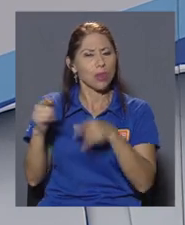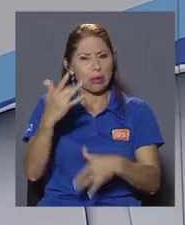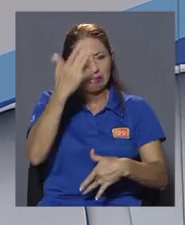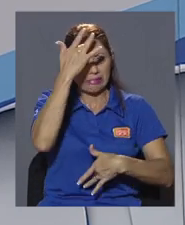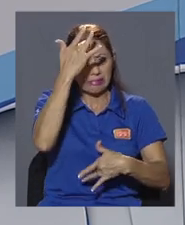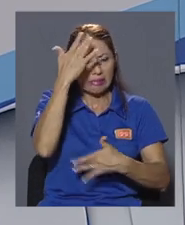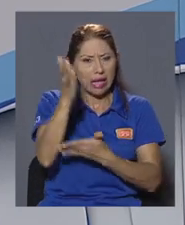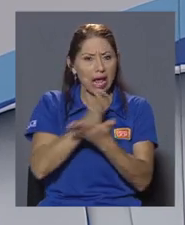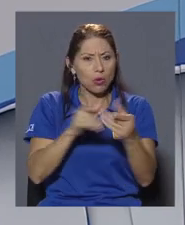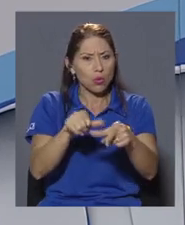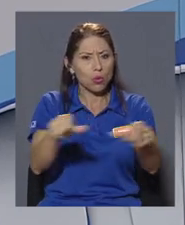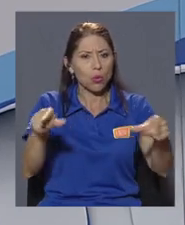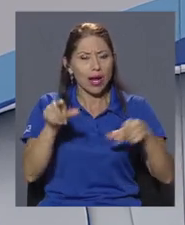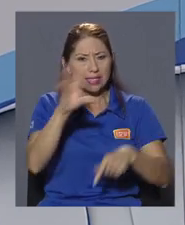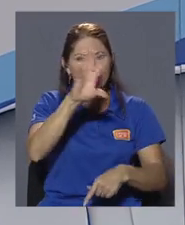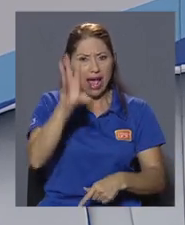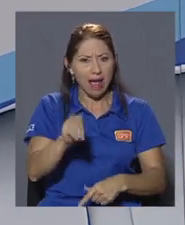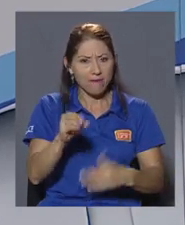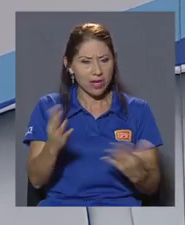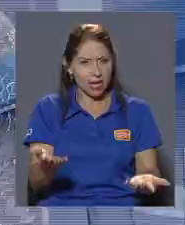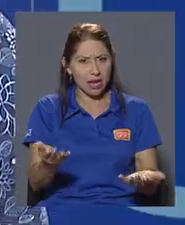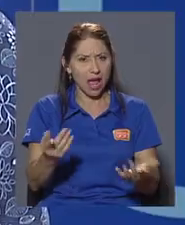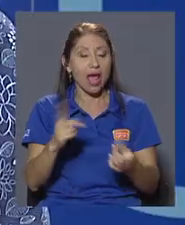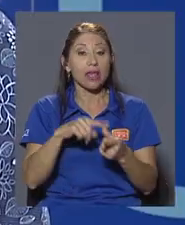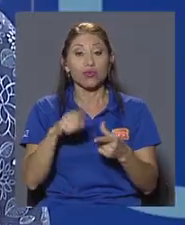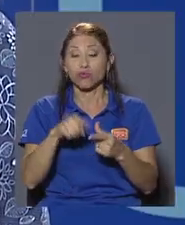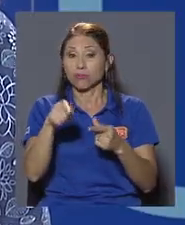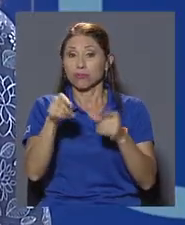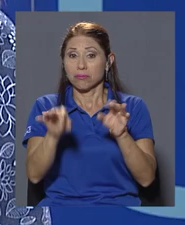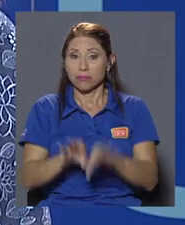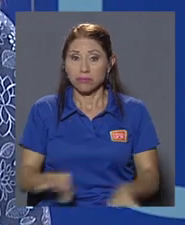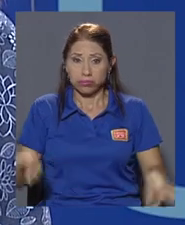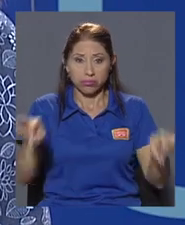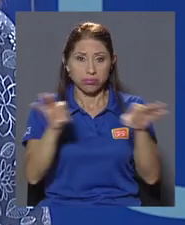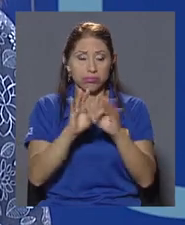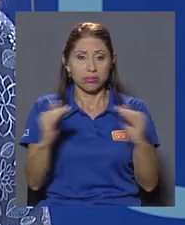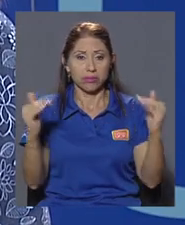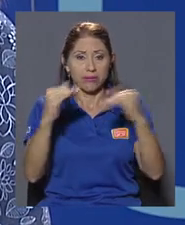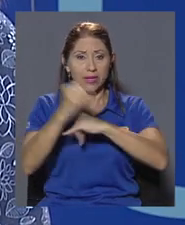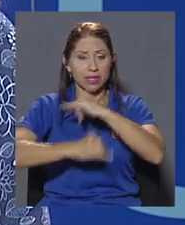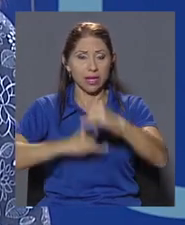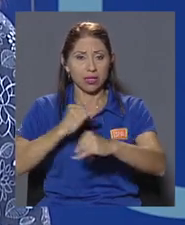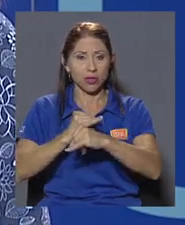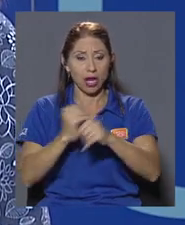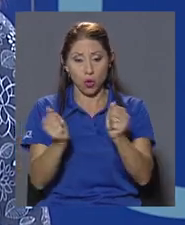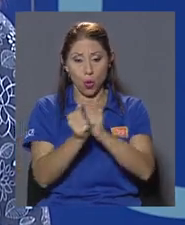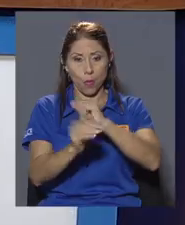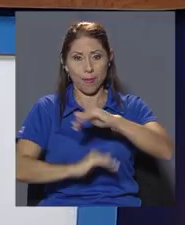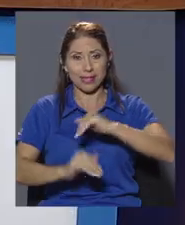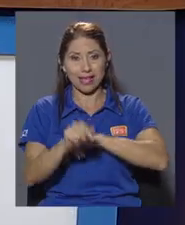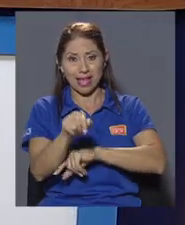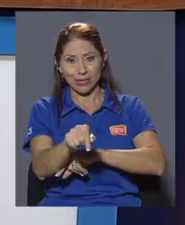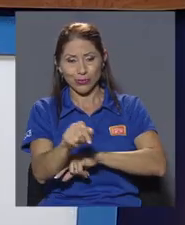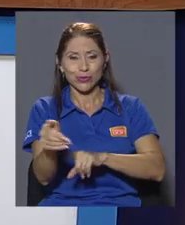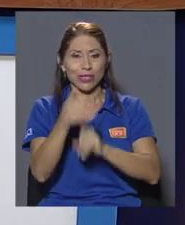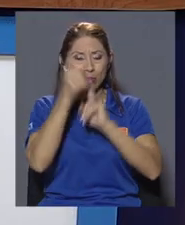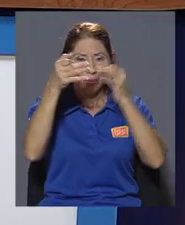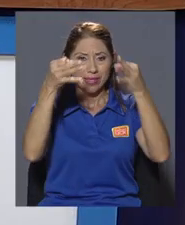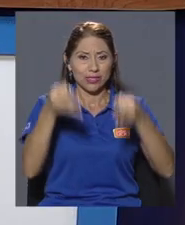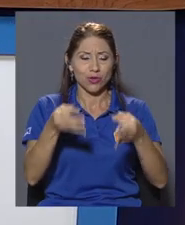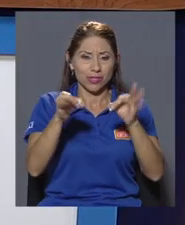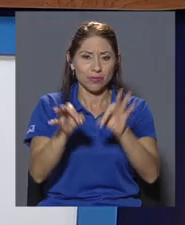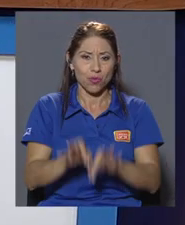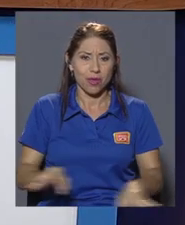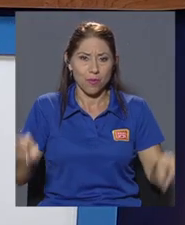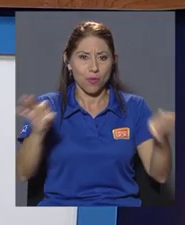casos en ciertos lugares en áfrica por ejemplo entonces es de gran importancia a nivel internacional y en base a eso se toman decisiones muy